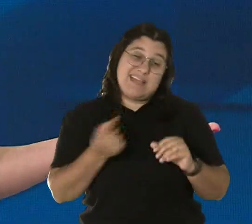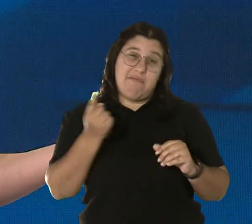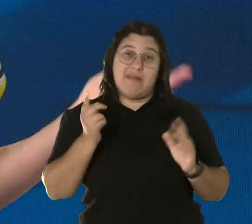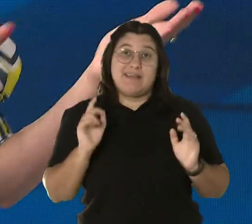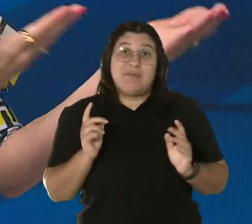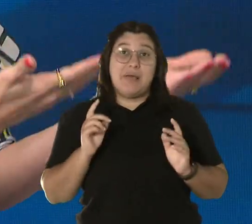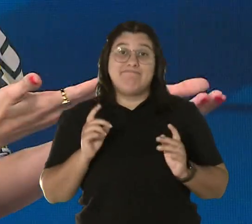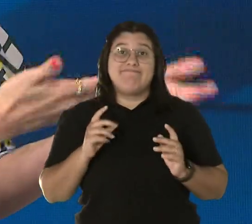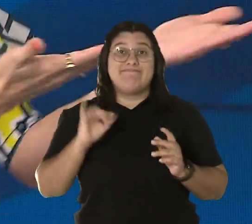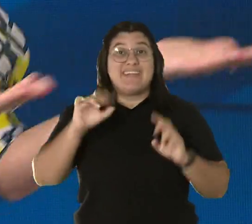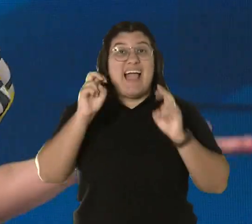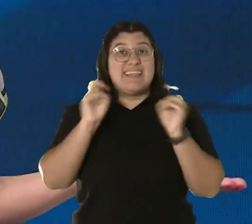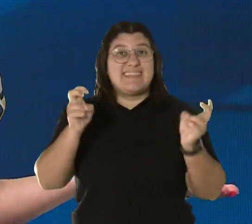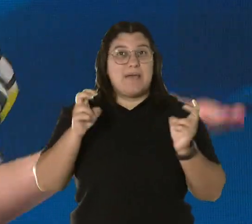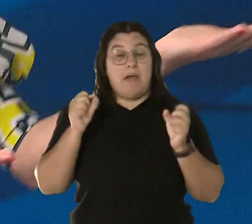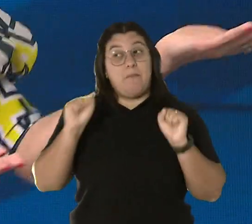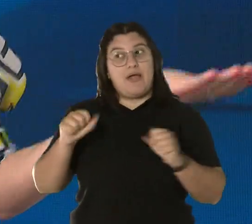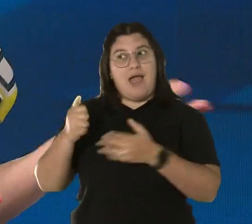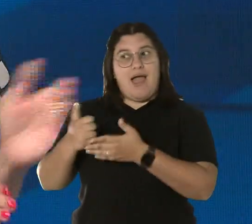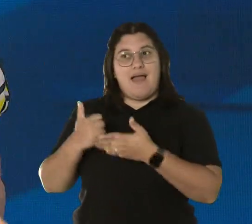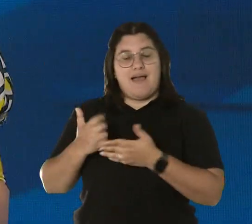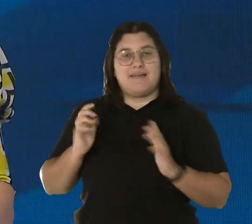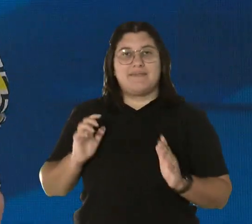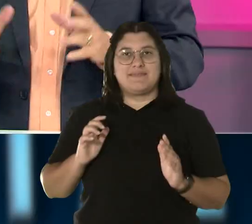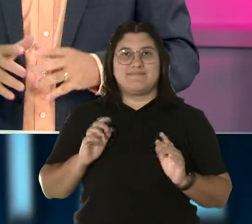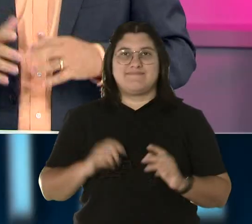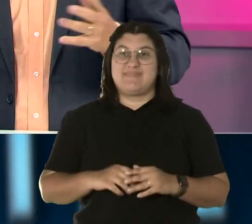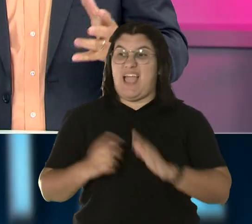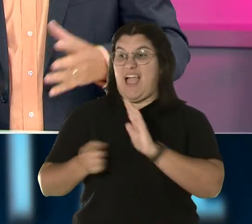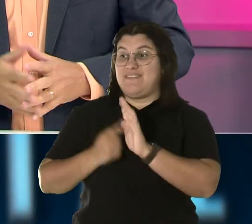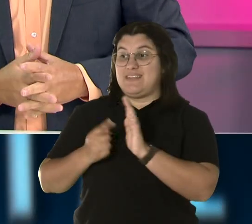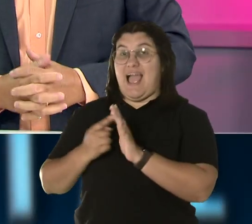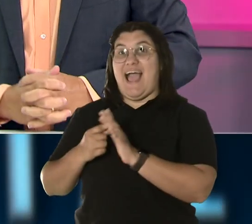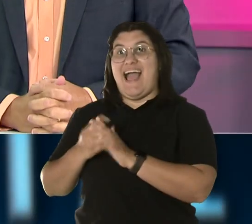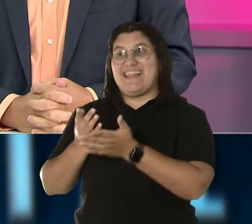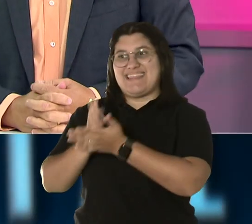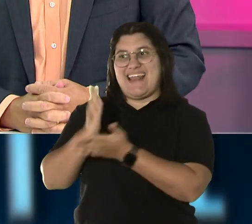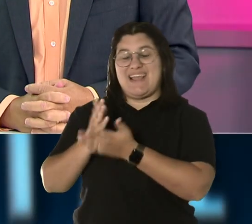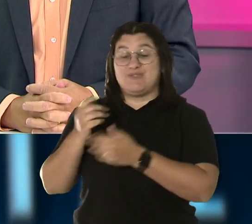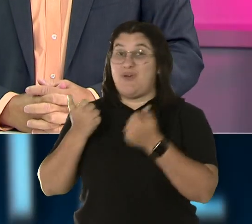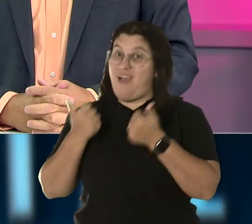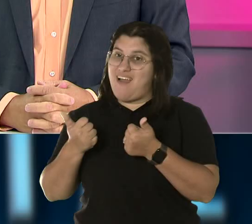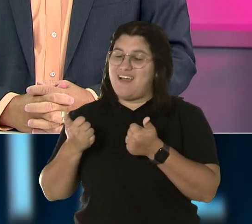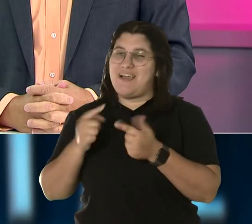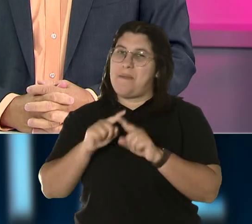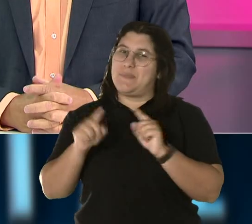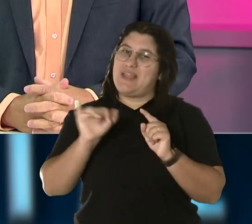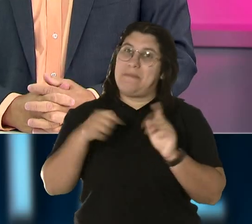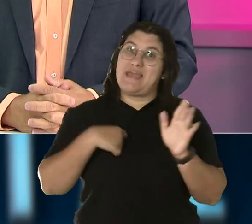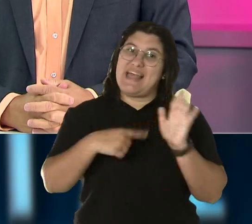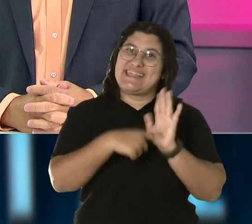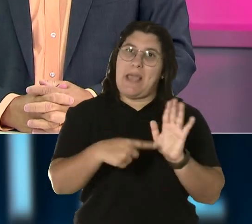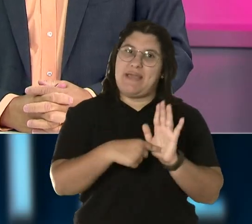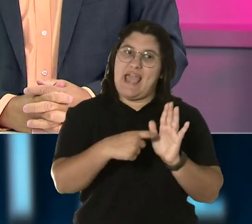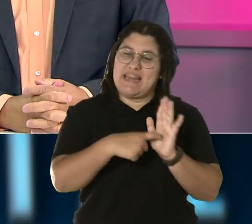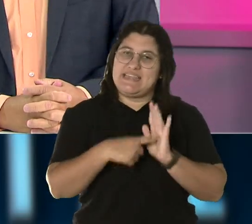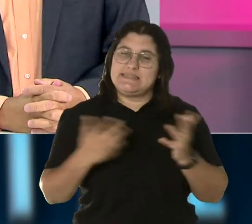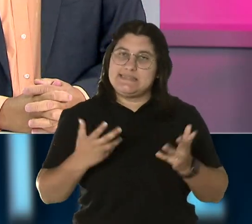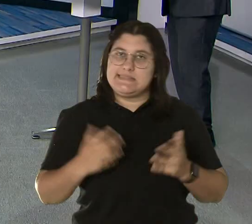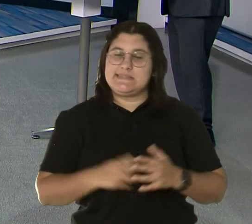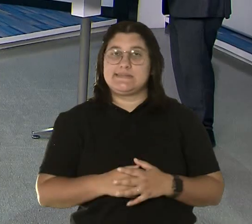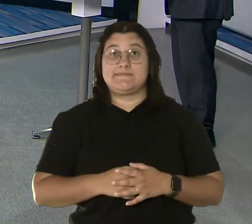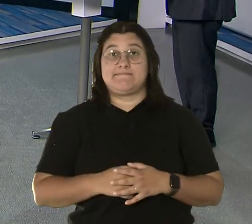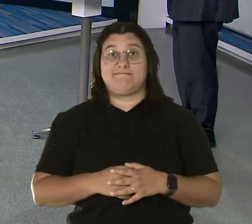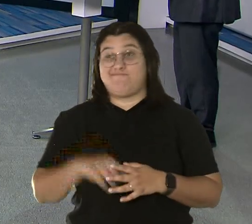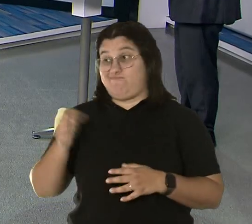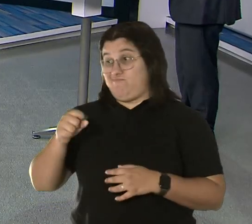tipo de temas que puede ayudar a muchas industrias. Se habla mucho de los derechos, pero a veces nos olvidamos de hablar de los deberes. Claro. Eso es un buen punto,